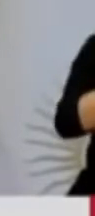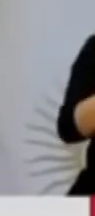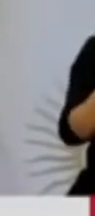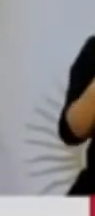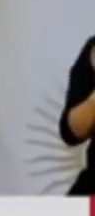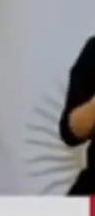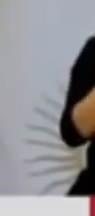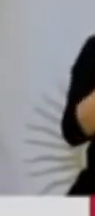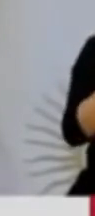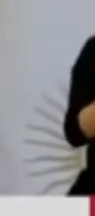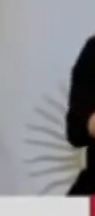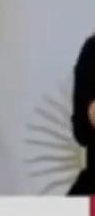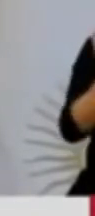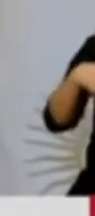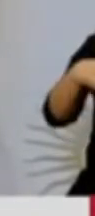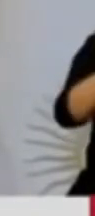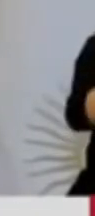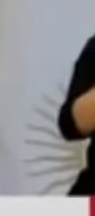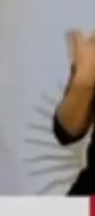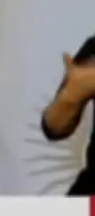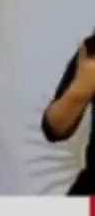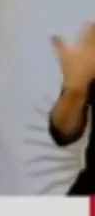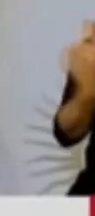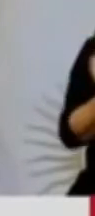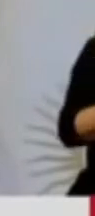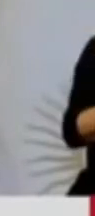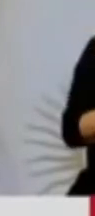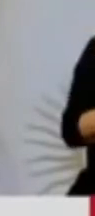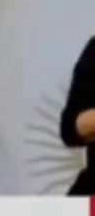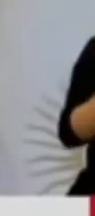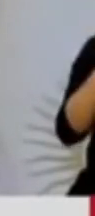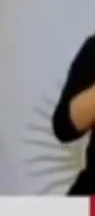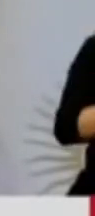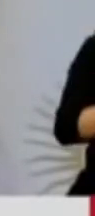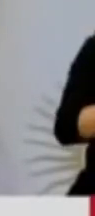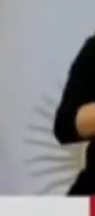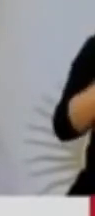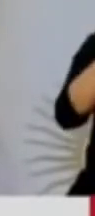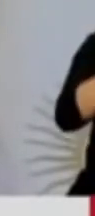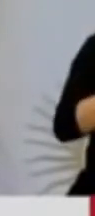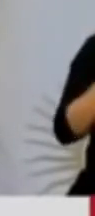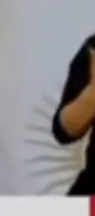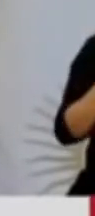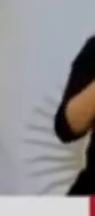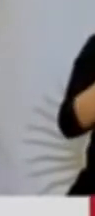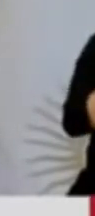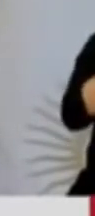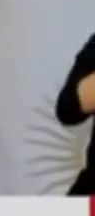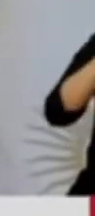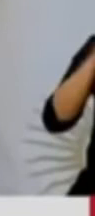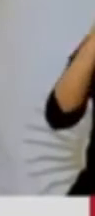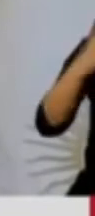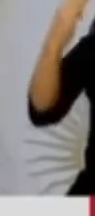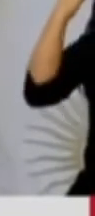pueda constituir áreas aduaneras especiales en los términos del Código Aduanero, Ley